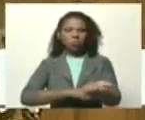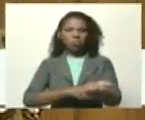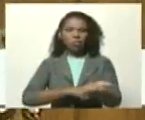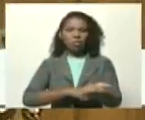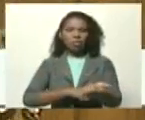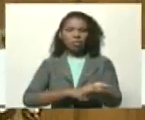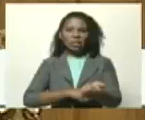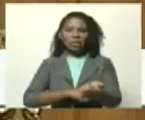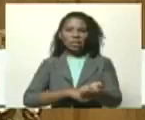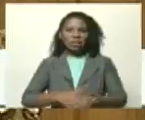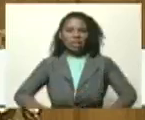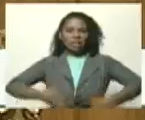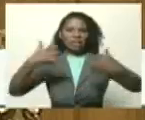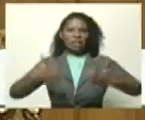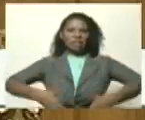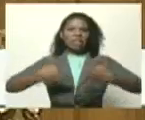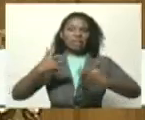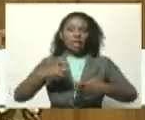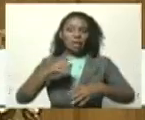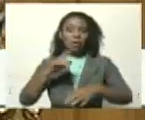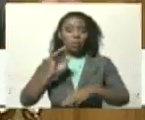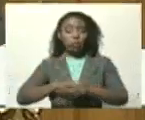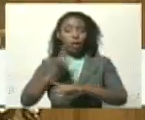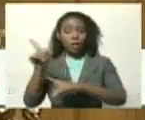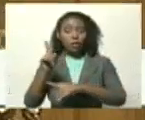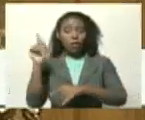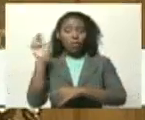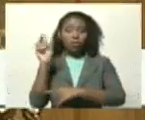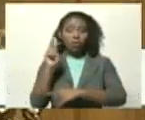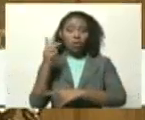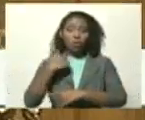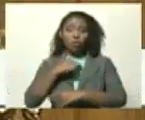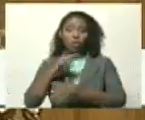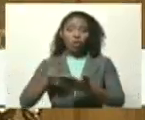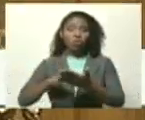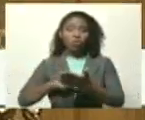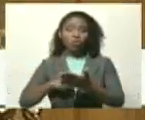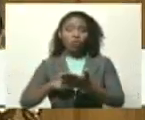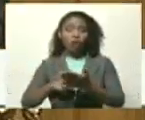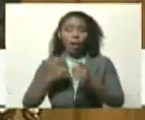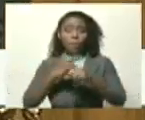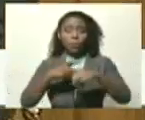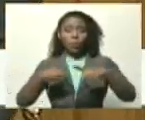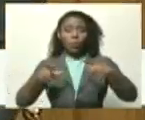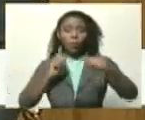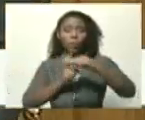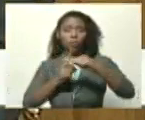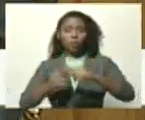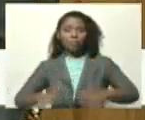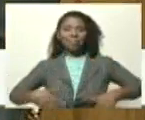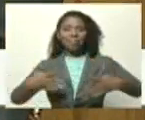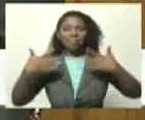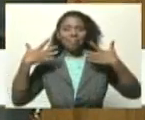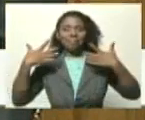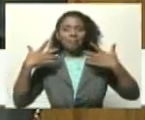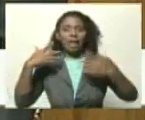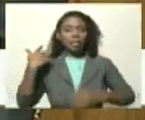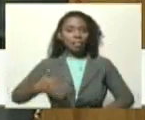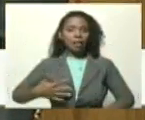lanzan espumarajos de rabia por el hecho de que los venezolanos estemos recuperando la prosperidad, la alegría, el derecho a la